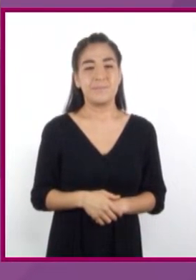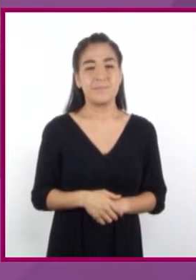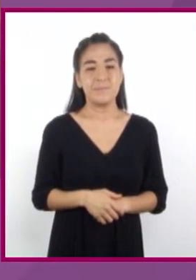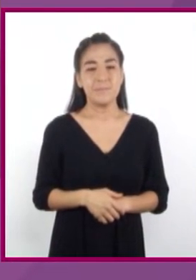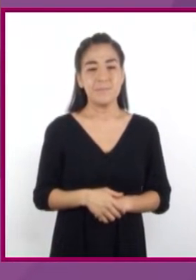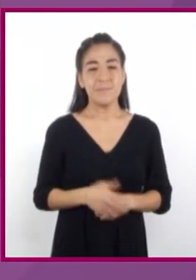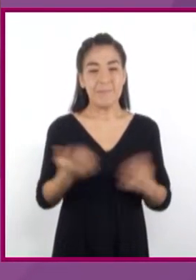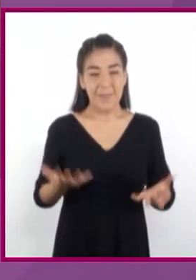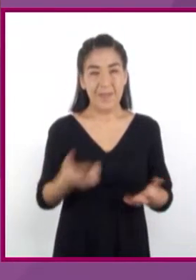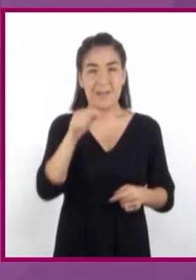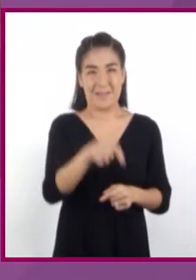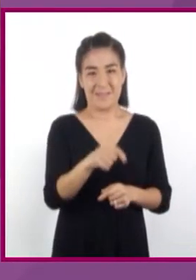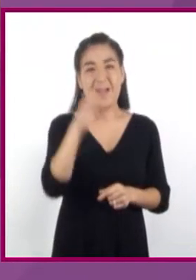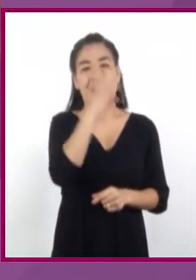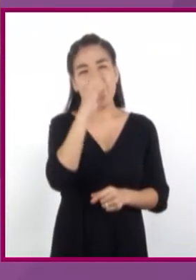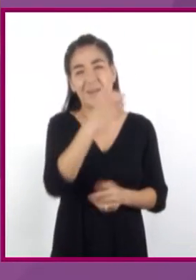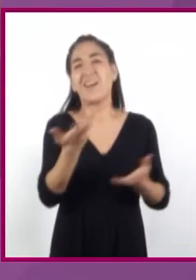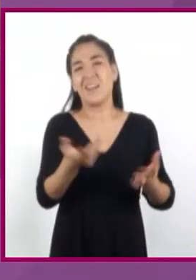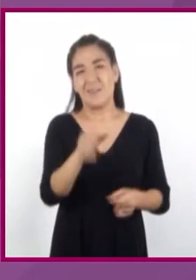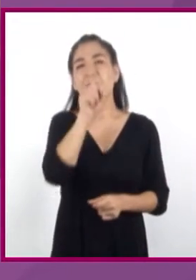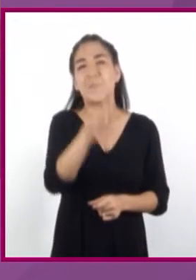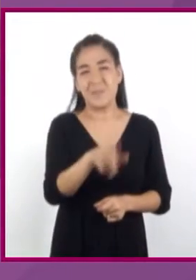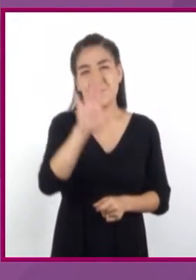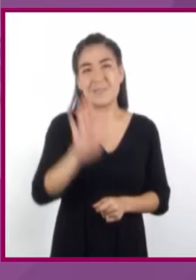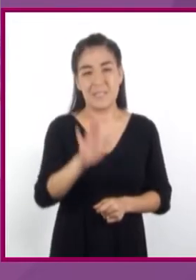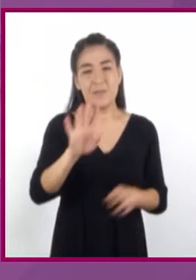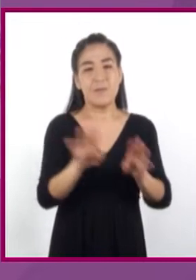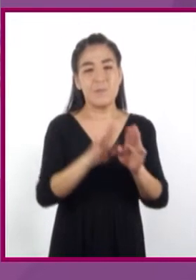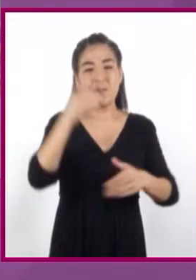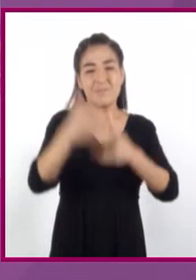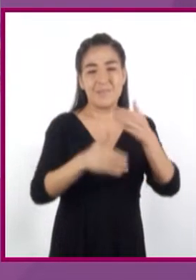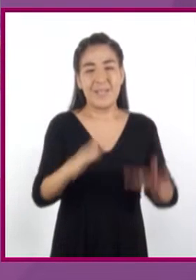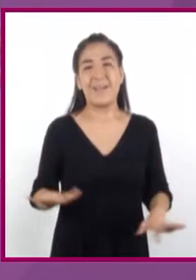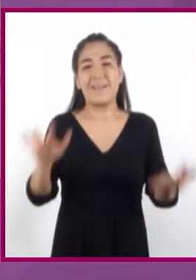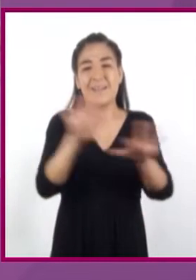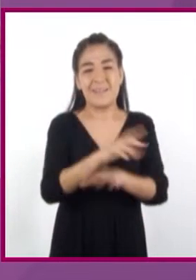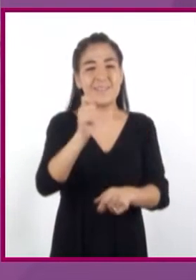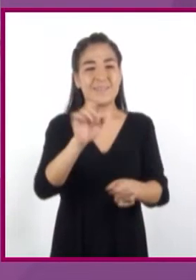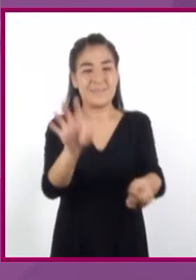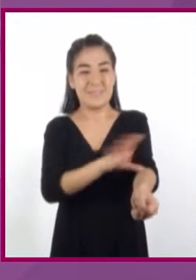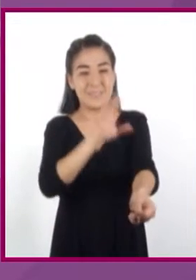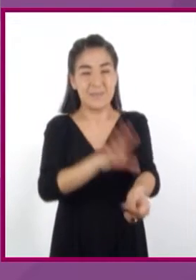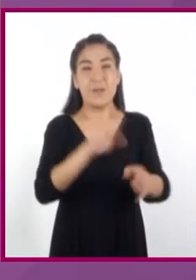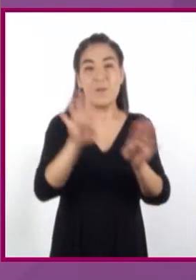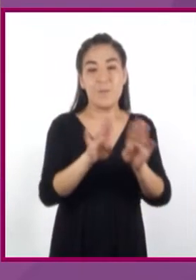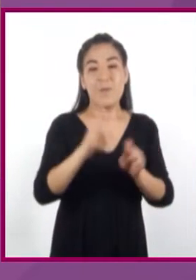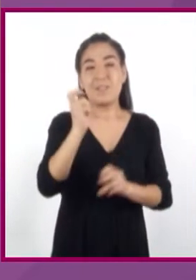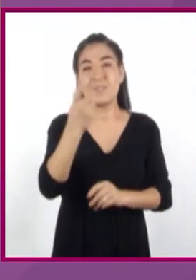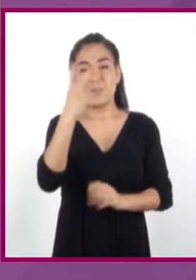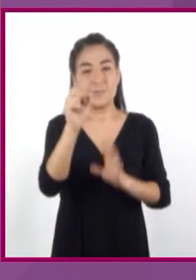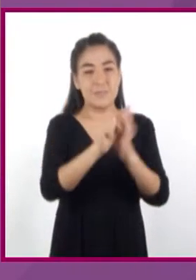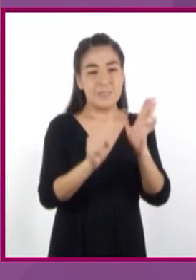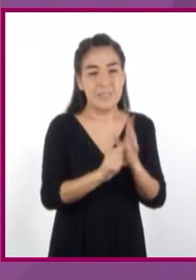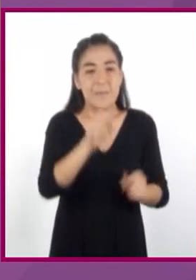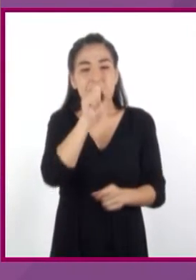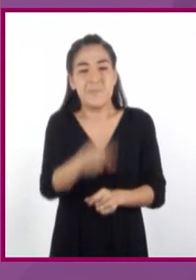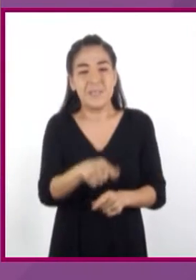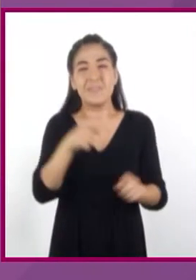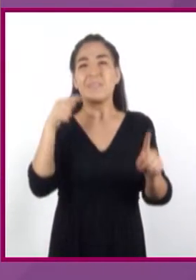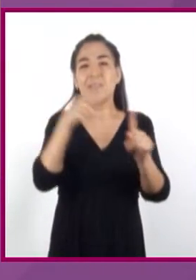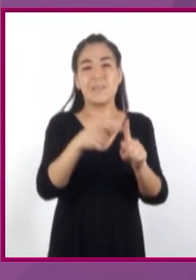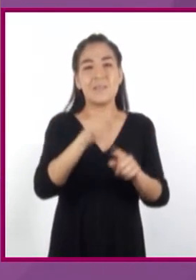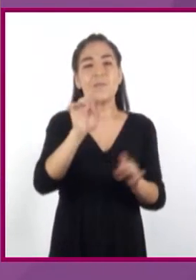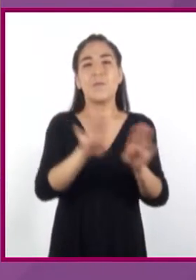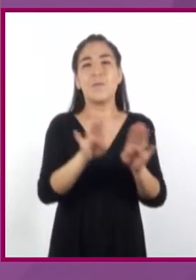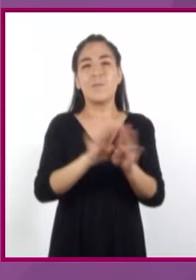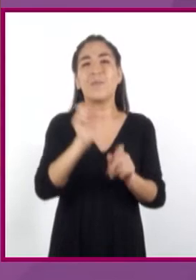Como el calor, o lo que es lo mismo, el proceso de transferencia de energía entre dos sistemas que influye directamente en